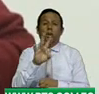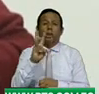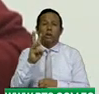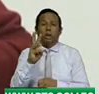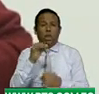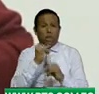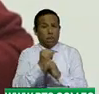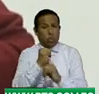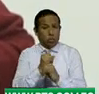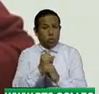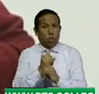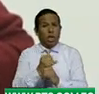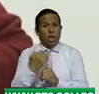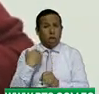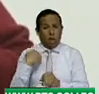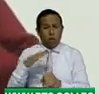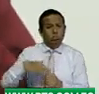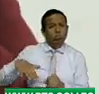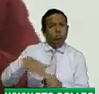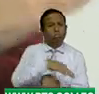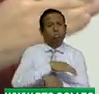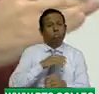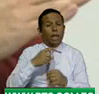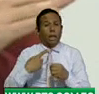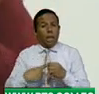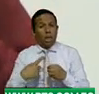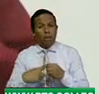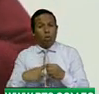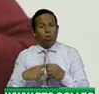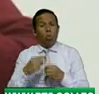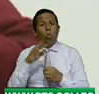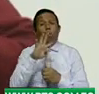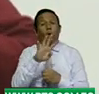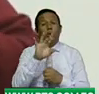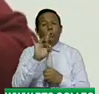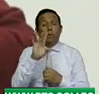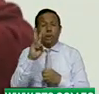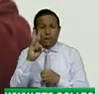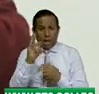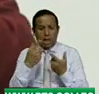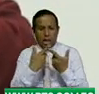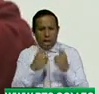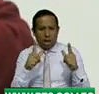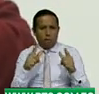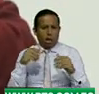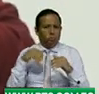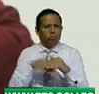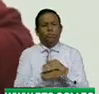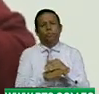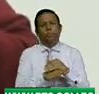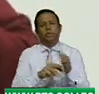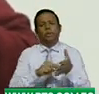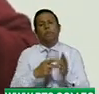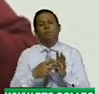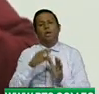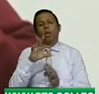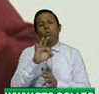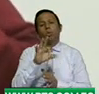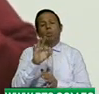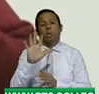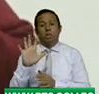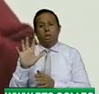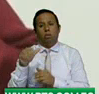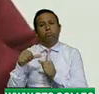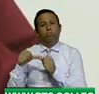1.476 instituciones que tenemos en el Instituto Metropolitano de Quito, vuelven 486. Esto significa que 995 se